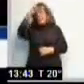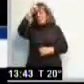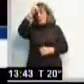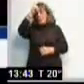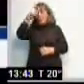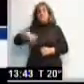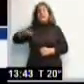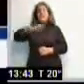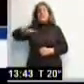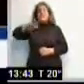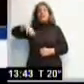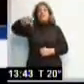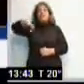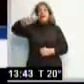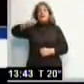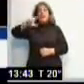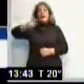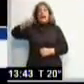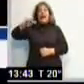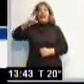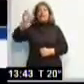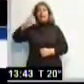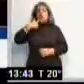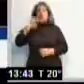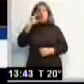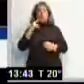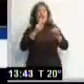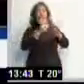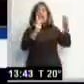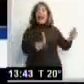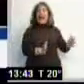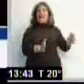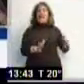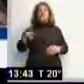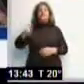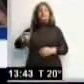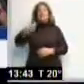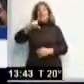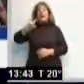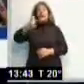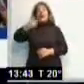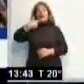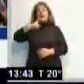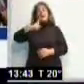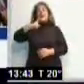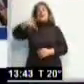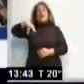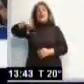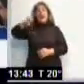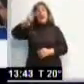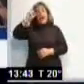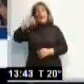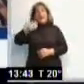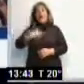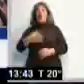policial de Villa Palacios, que tiene un cupo de 9 camas, y en la zona norte en la subcomisaría de Campo Castañares, con un total